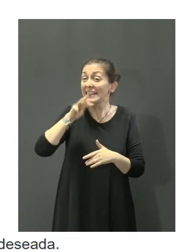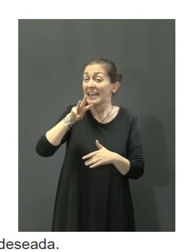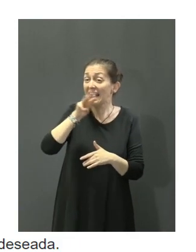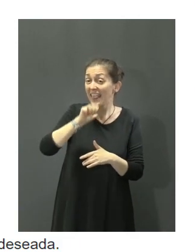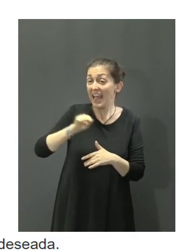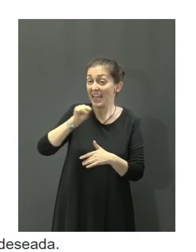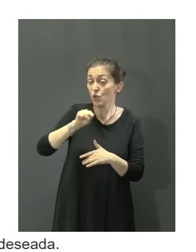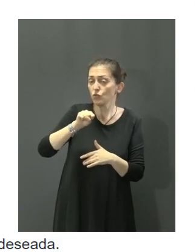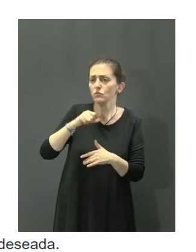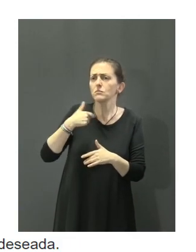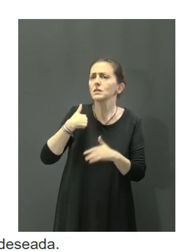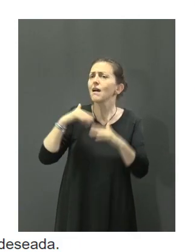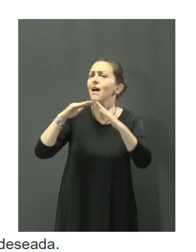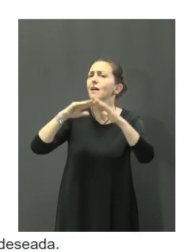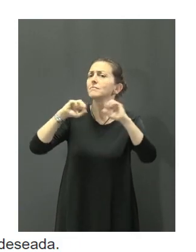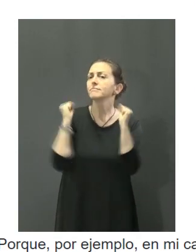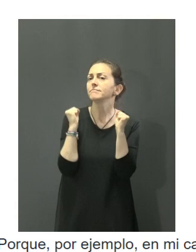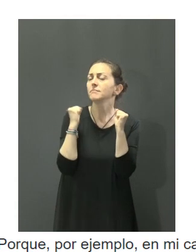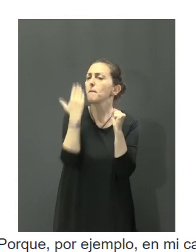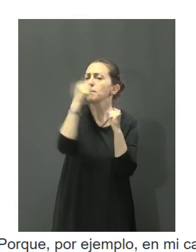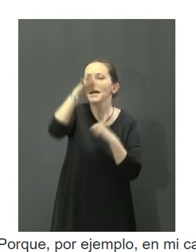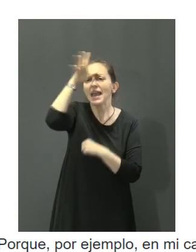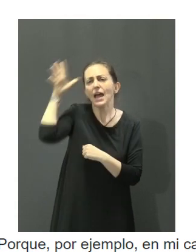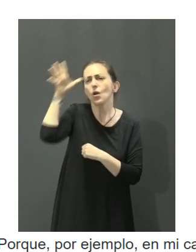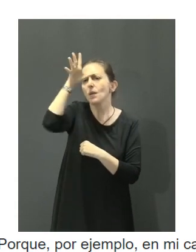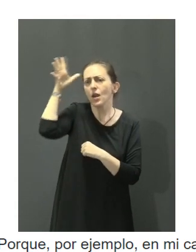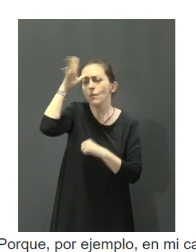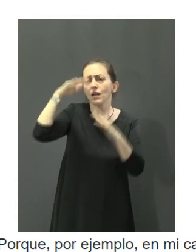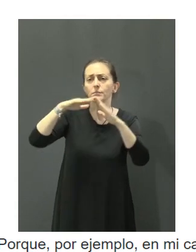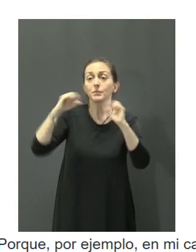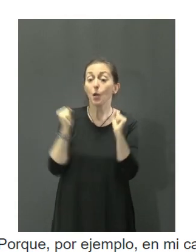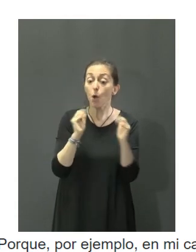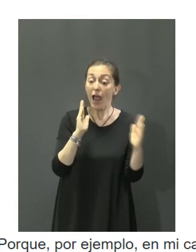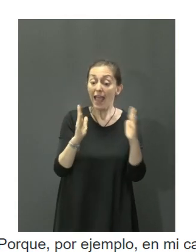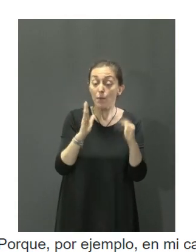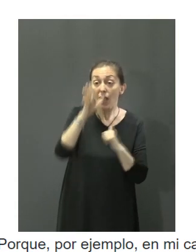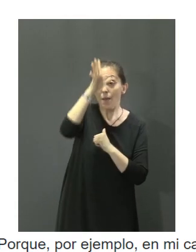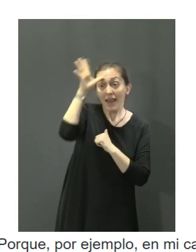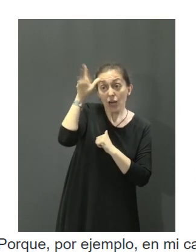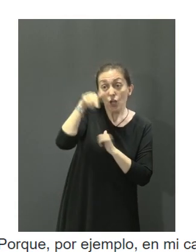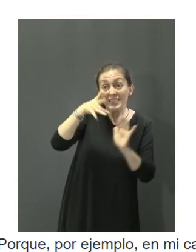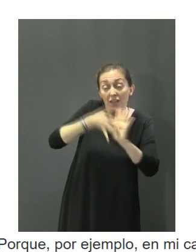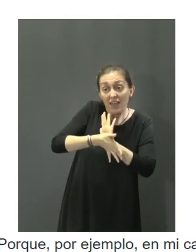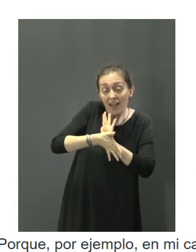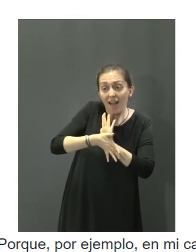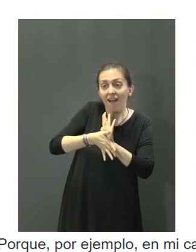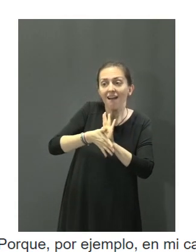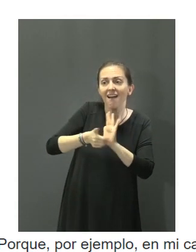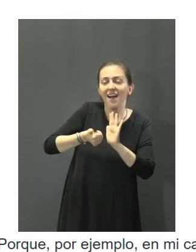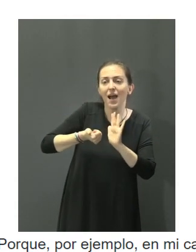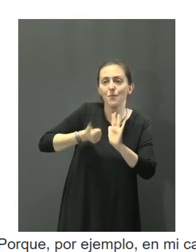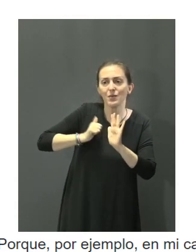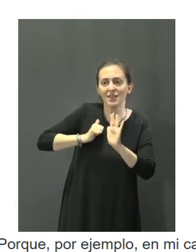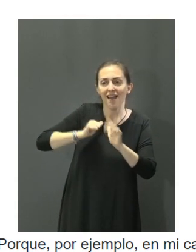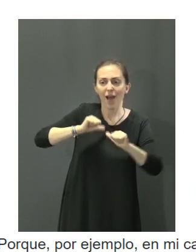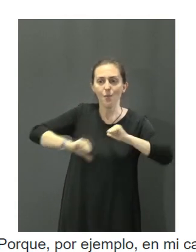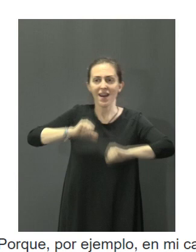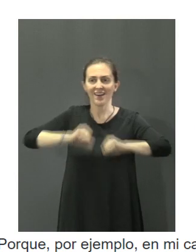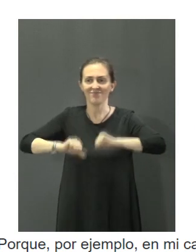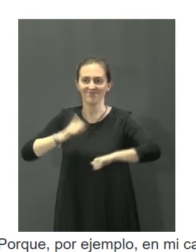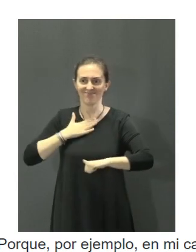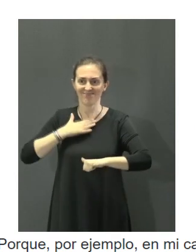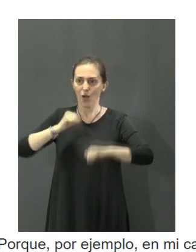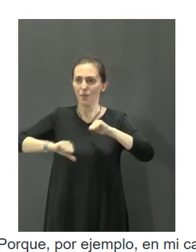los veranos los pasaba en casa encerrado, porque era la etapa del año que aprovechaban